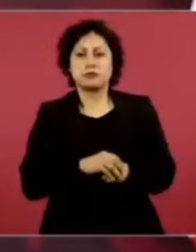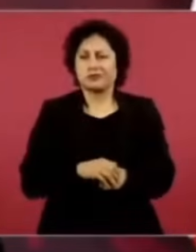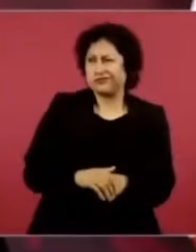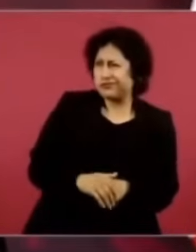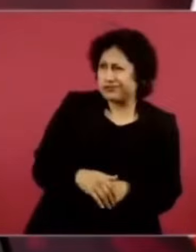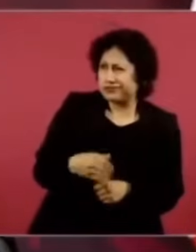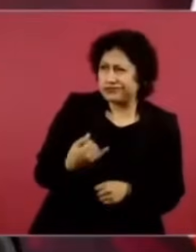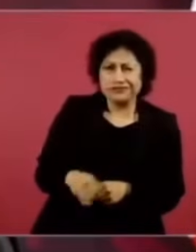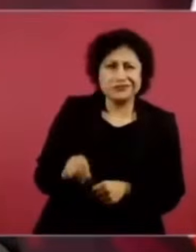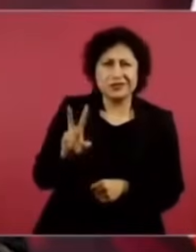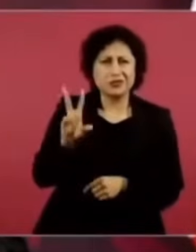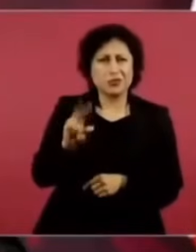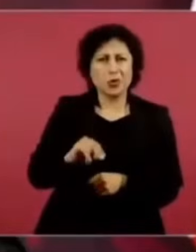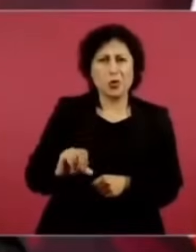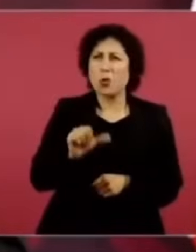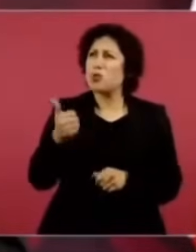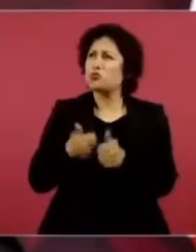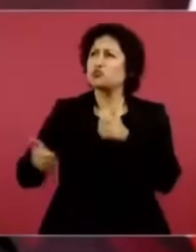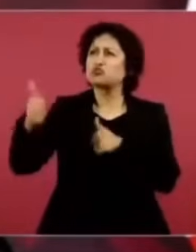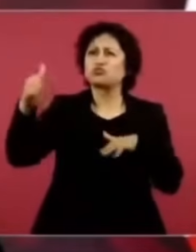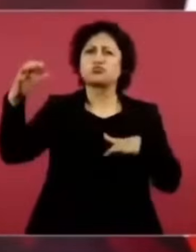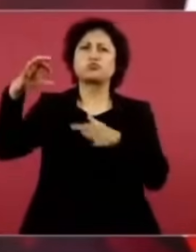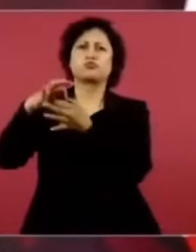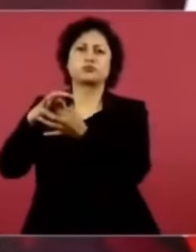Eso mediatiza,